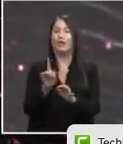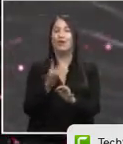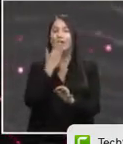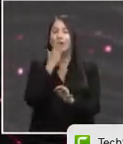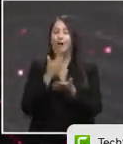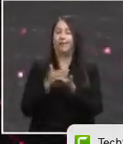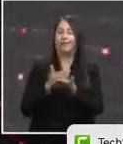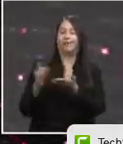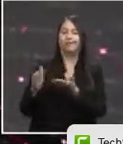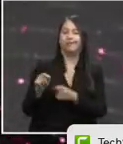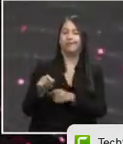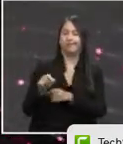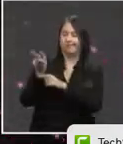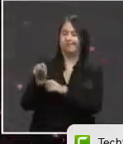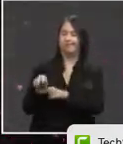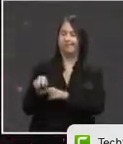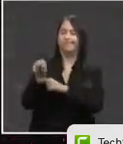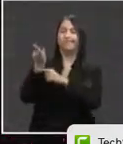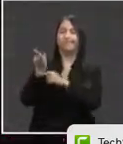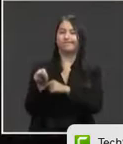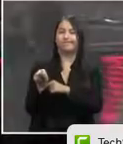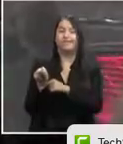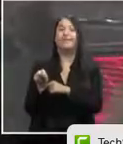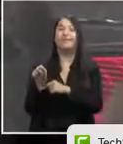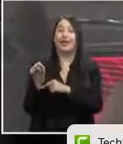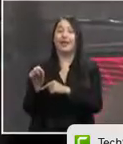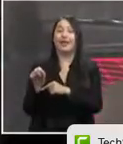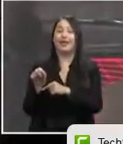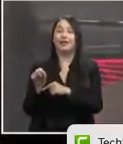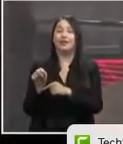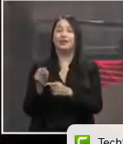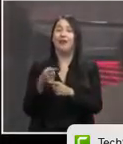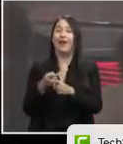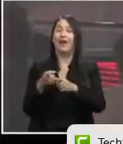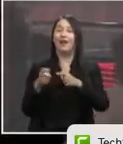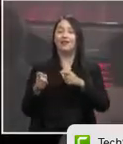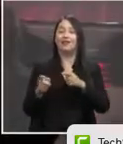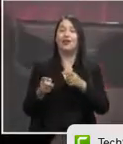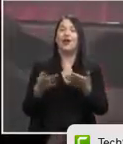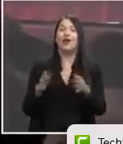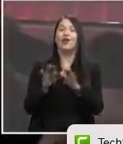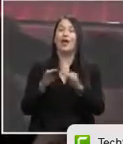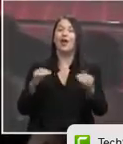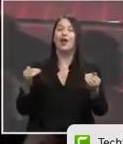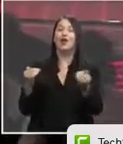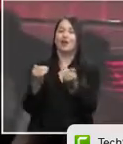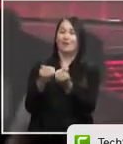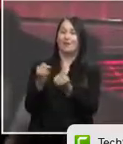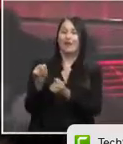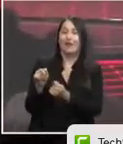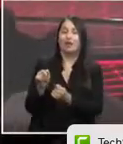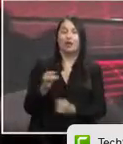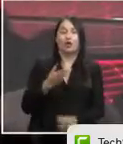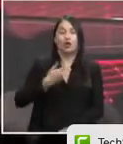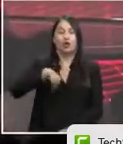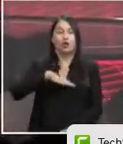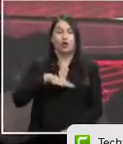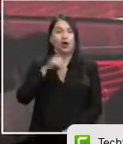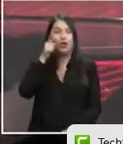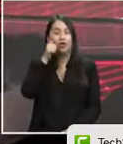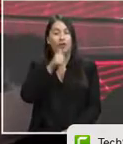y estigmatización del otro, cuestión que atenta contra la esencia. Hemos o estamos cada